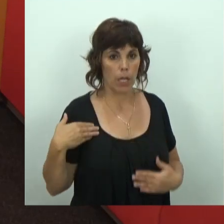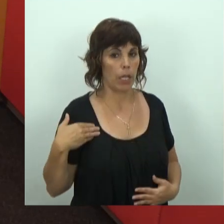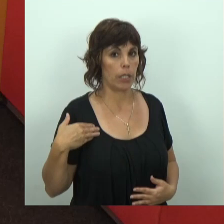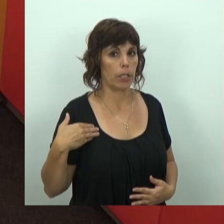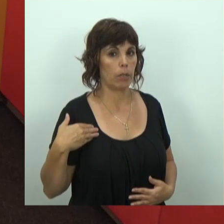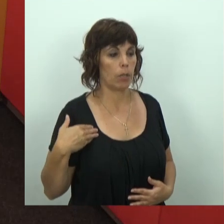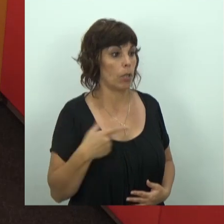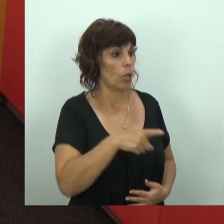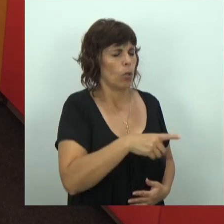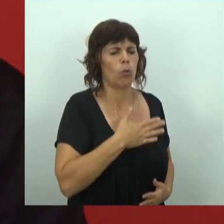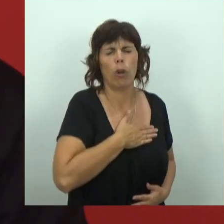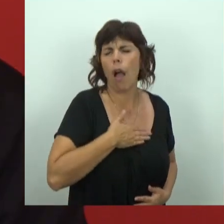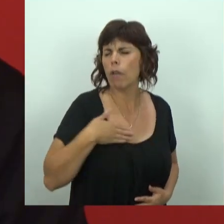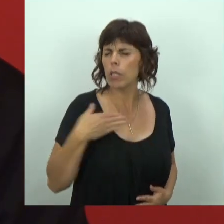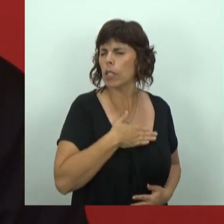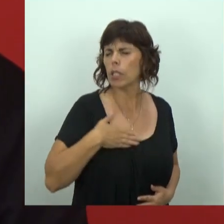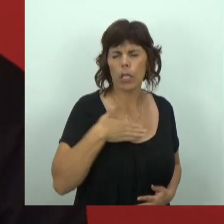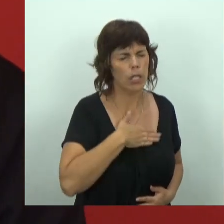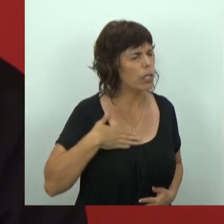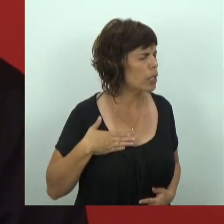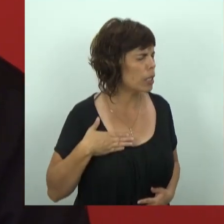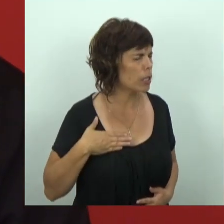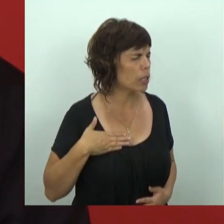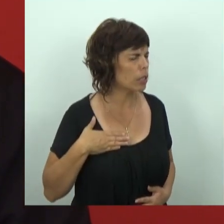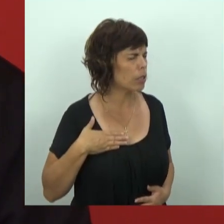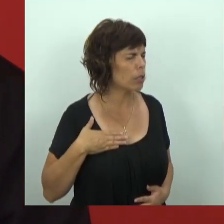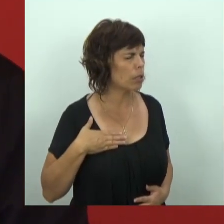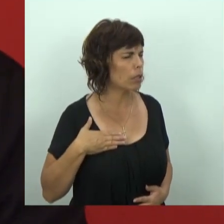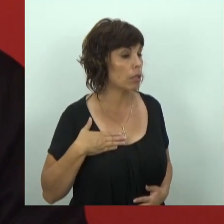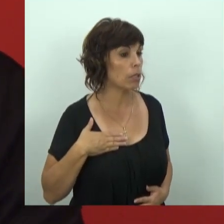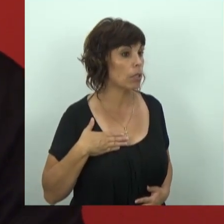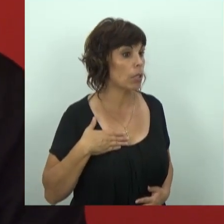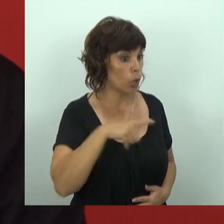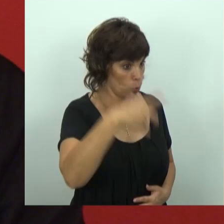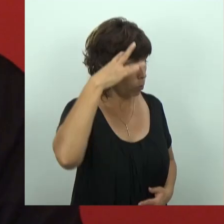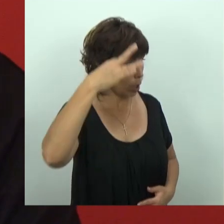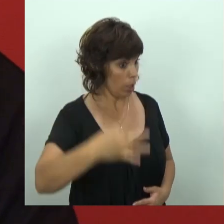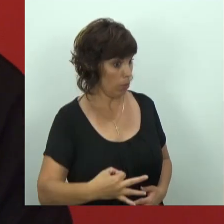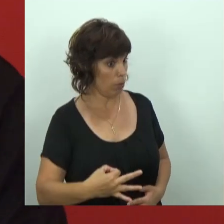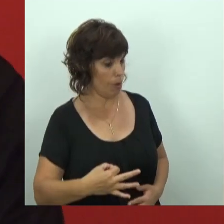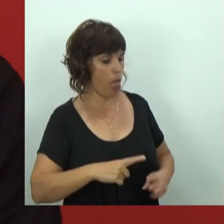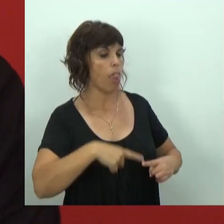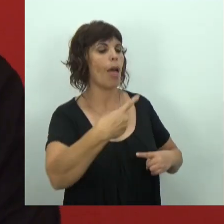todo lo que anhelas profundamente, créelo y lo recibiréis.